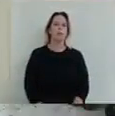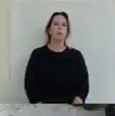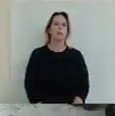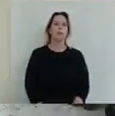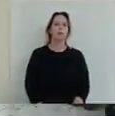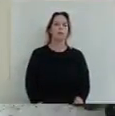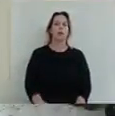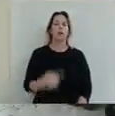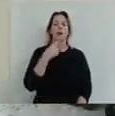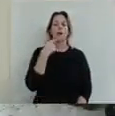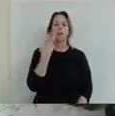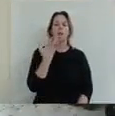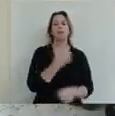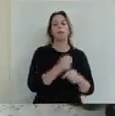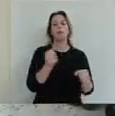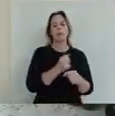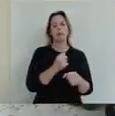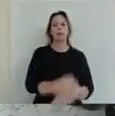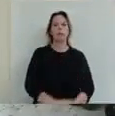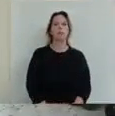del proyecto con las modificaciones leídas.